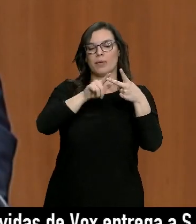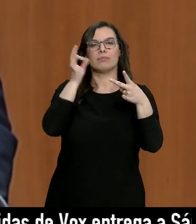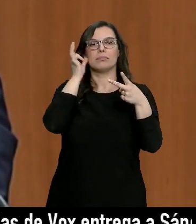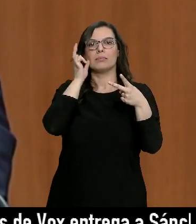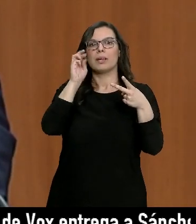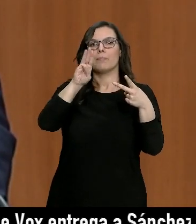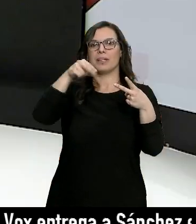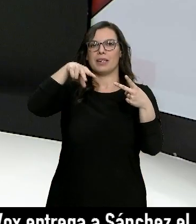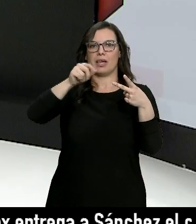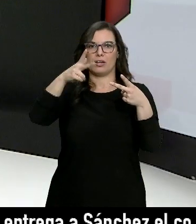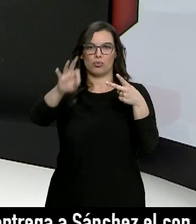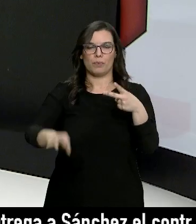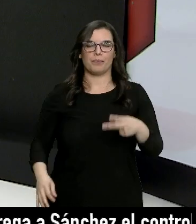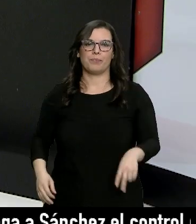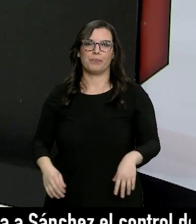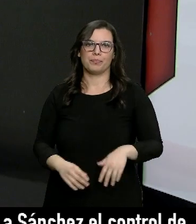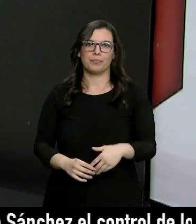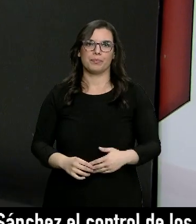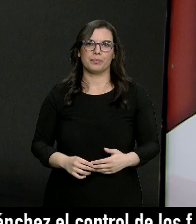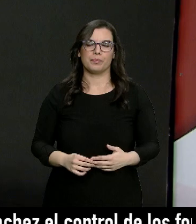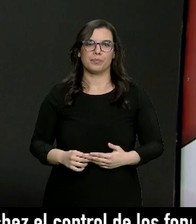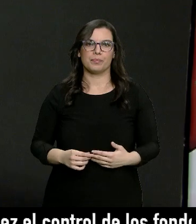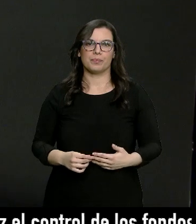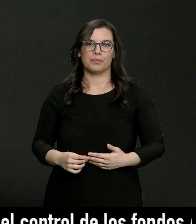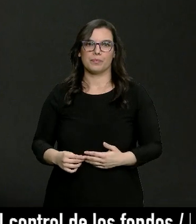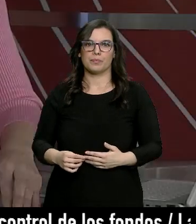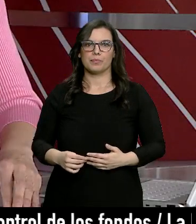través de la Inspección de Servicios que